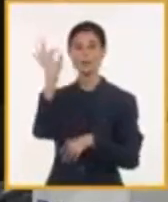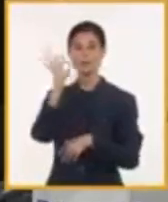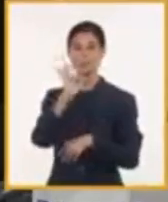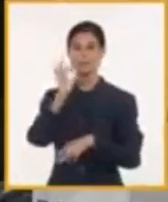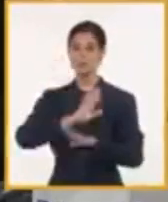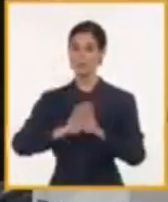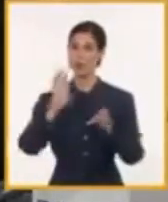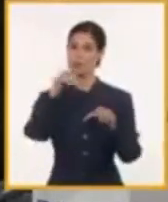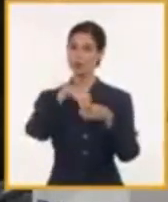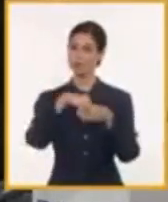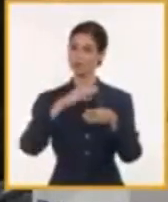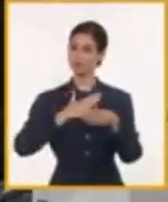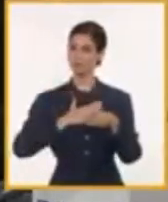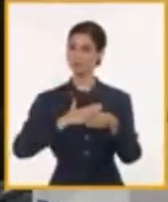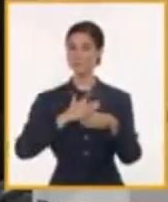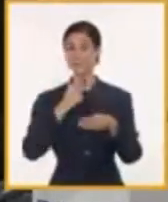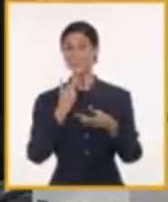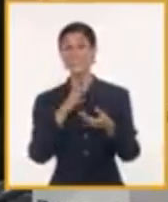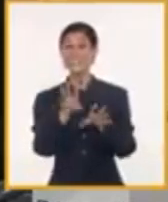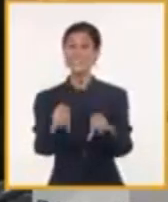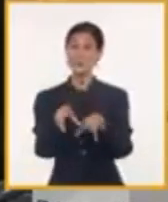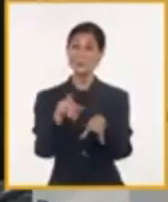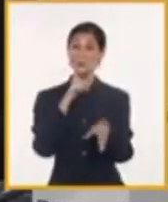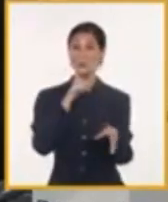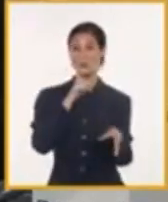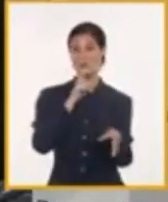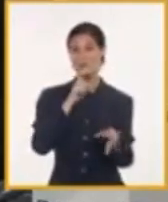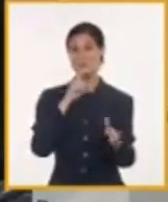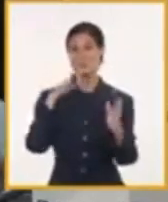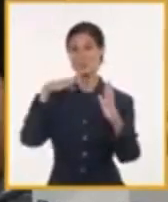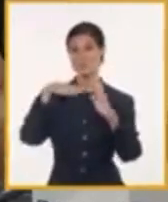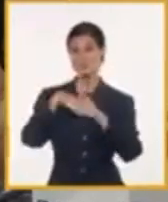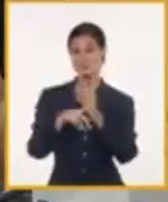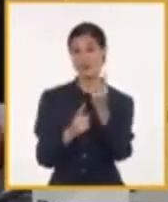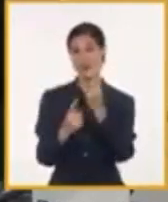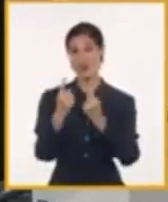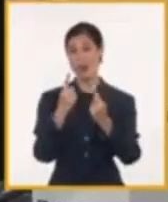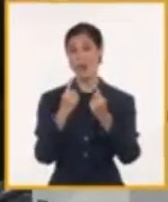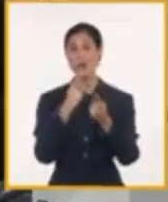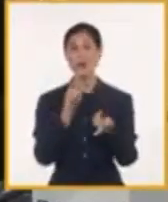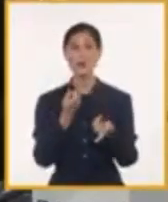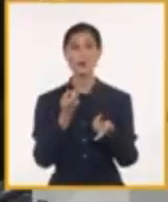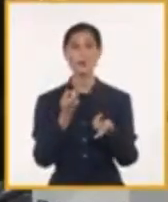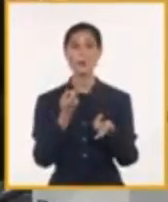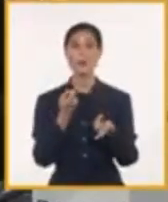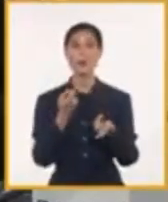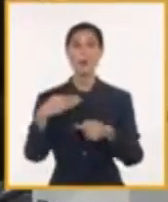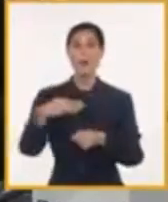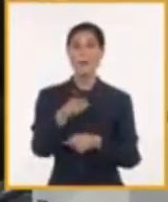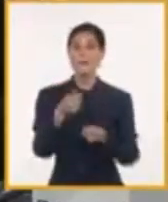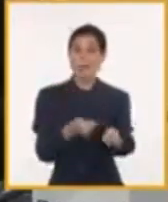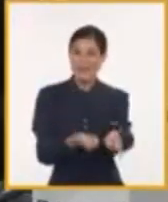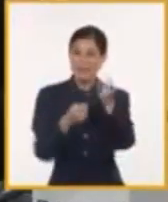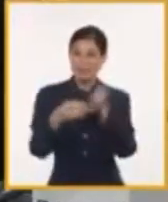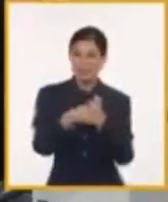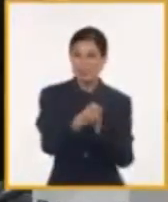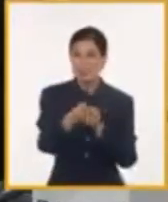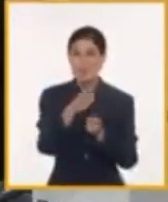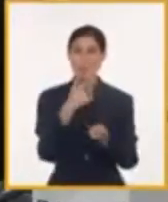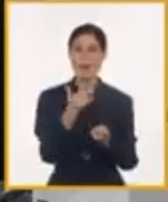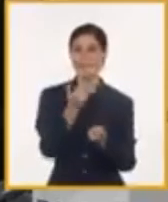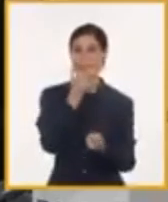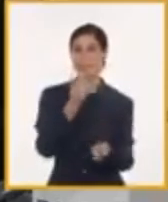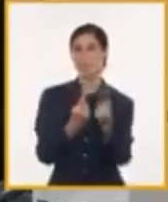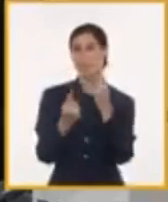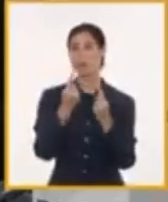la situación de las exportaciones y los ingresos, a pesar de los problemas de la captura, es una situación favorable.